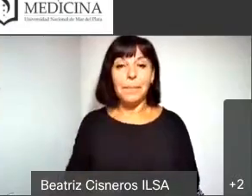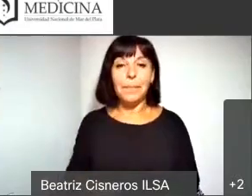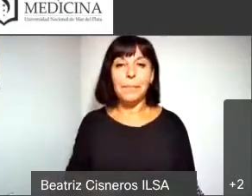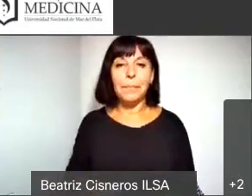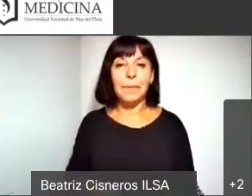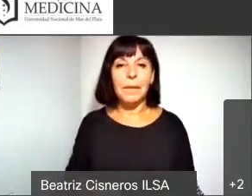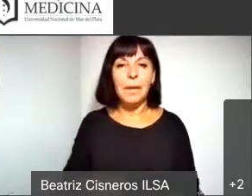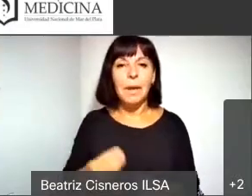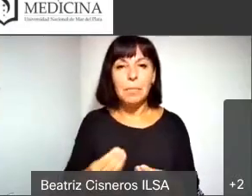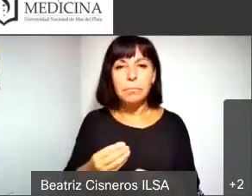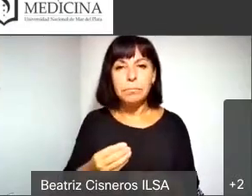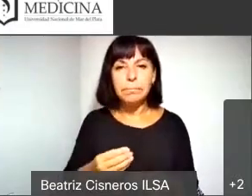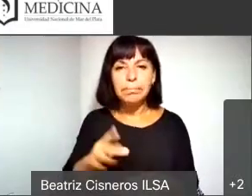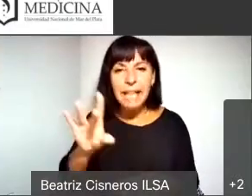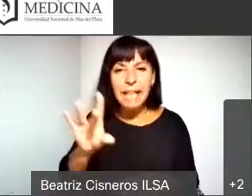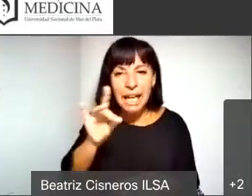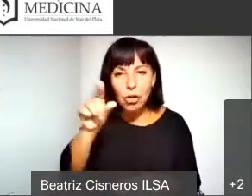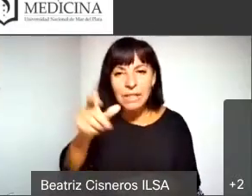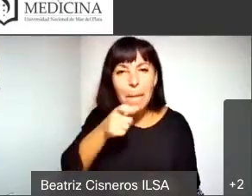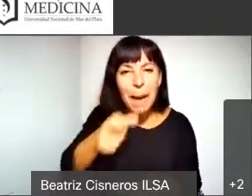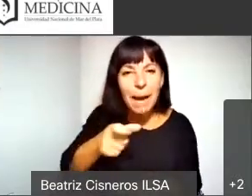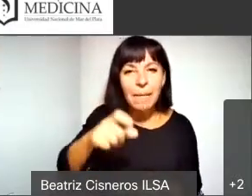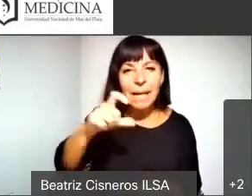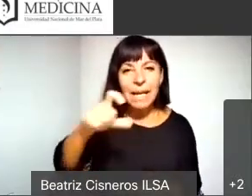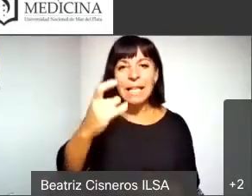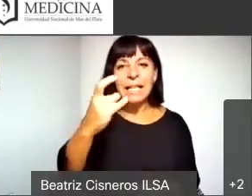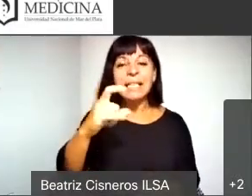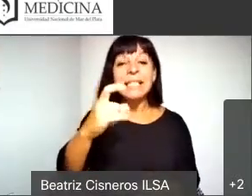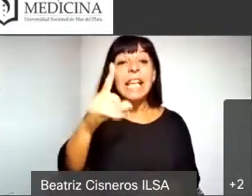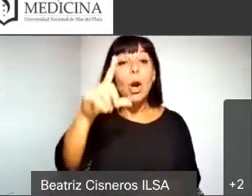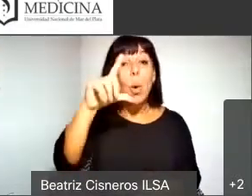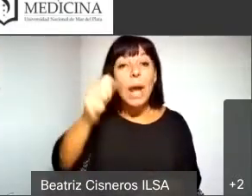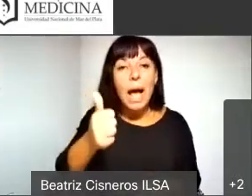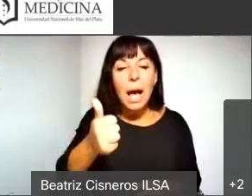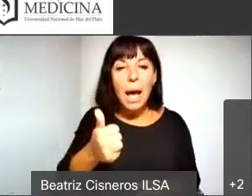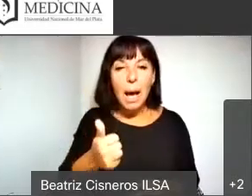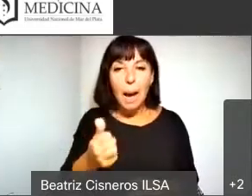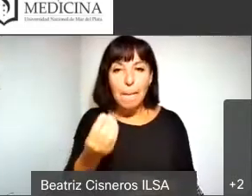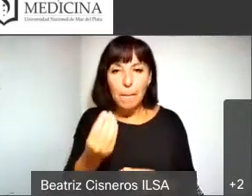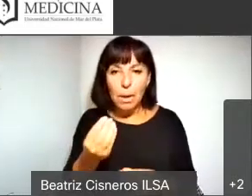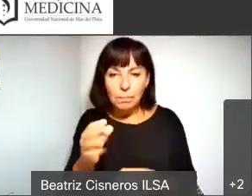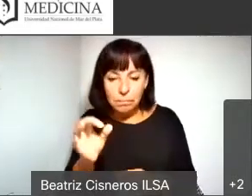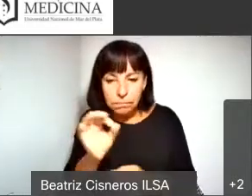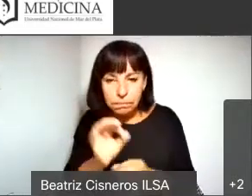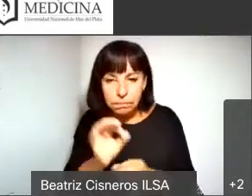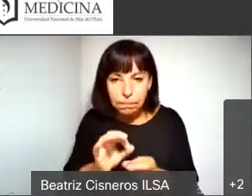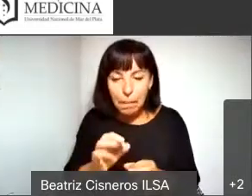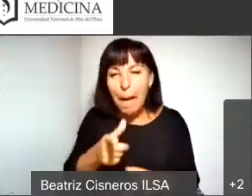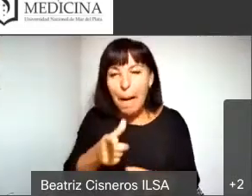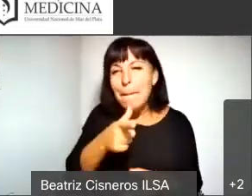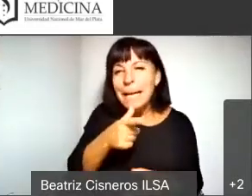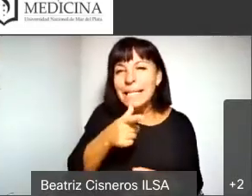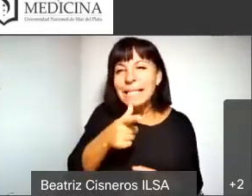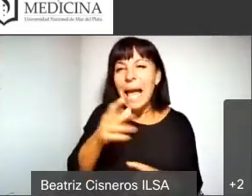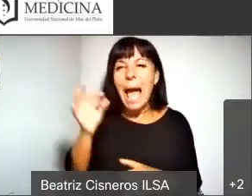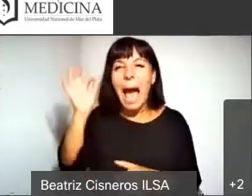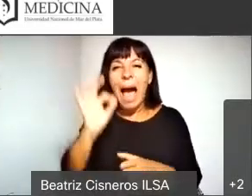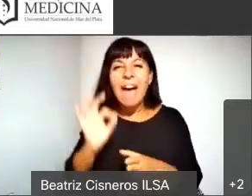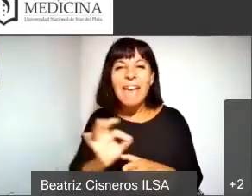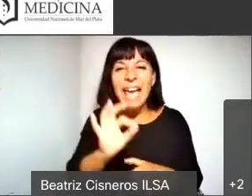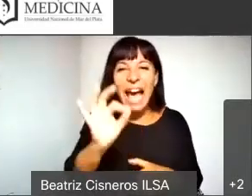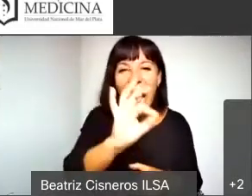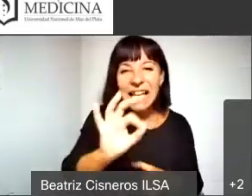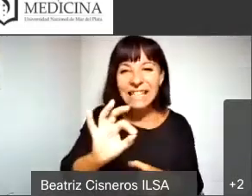utilizó ese término porque lo que vio fue bastante parecido a lo que se observa al ver un panal de avispas o una colmena de